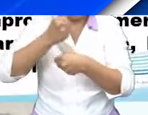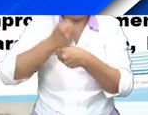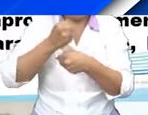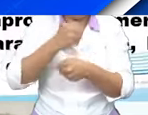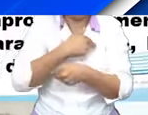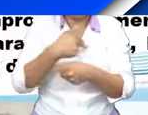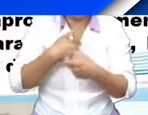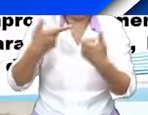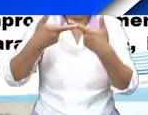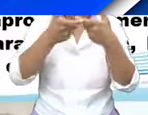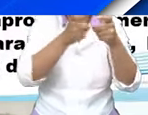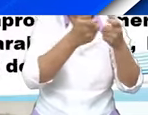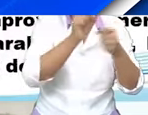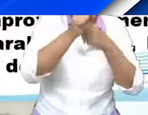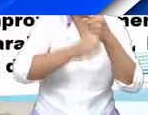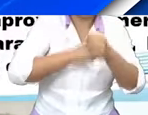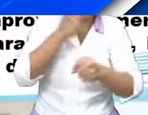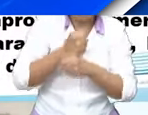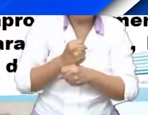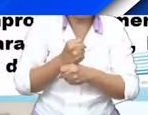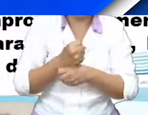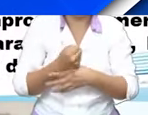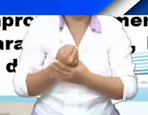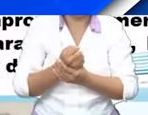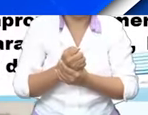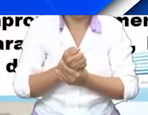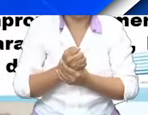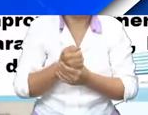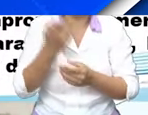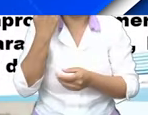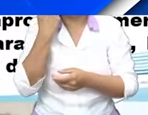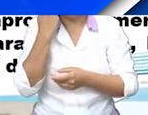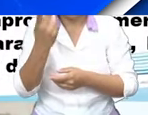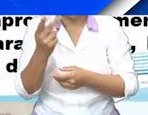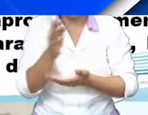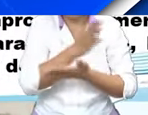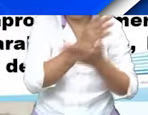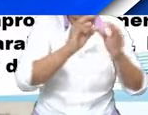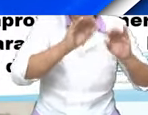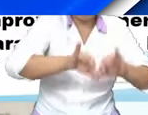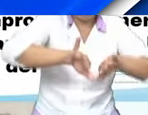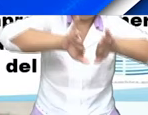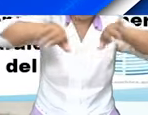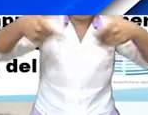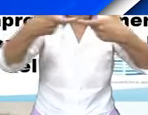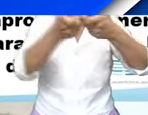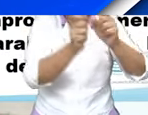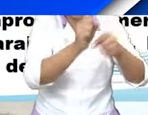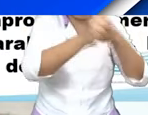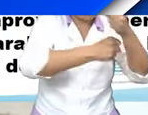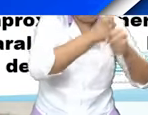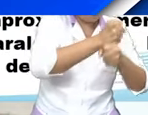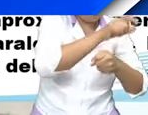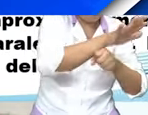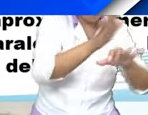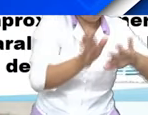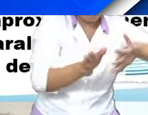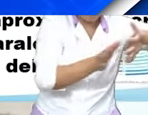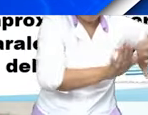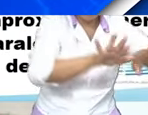según grupo de edad considerando la distribución por grupo de edad